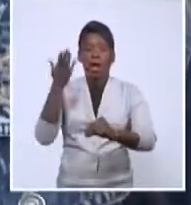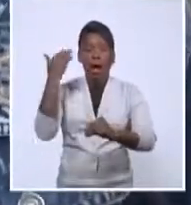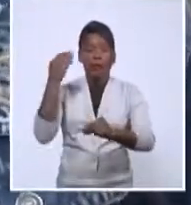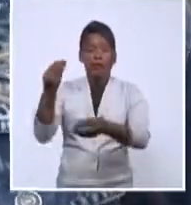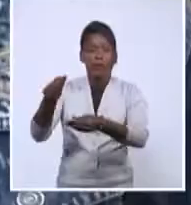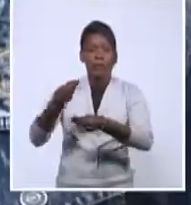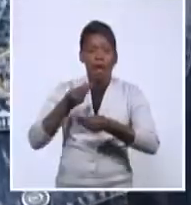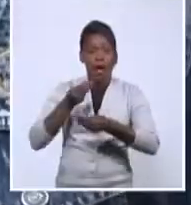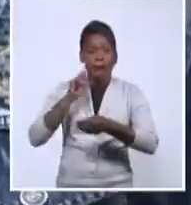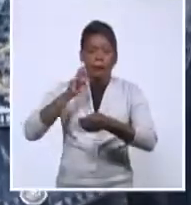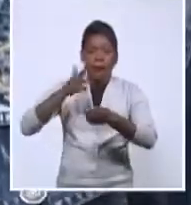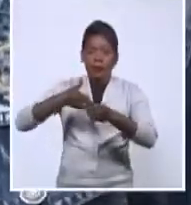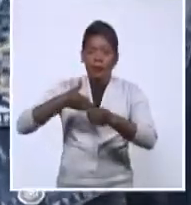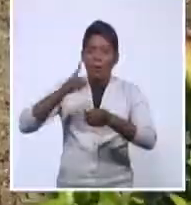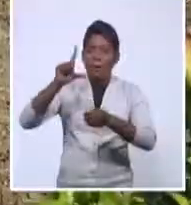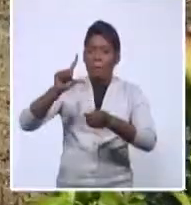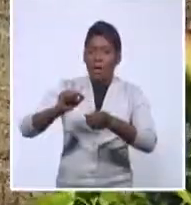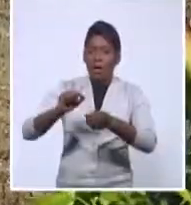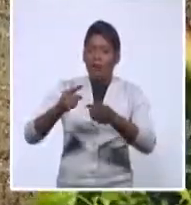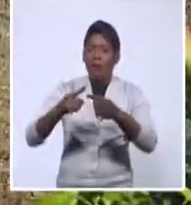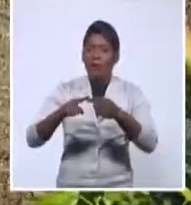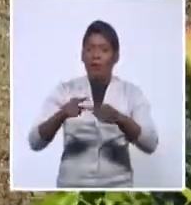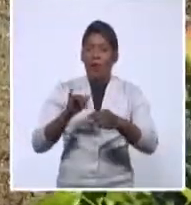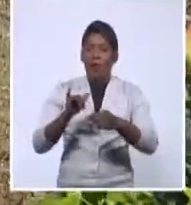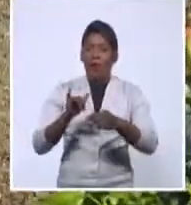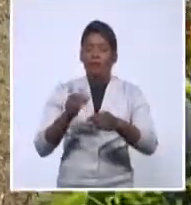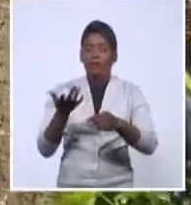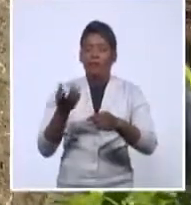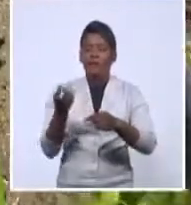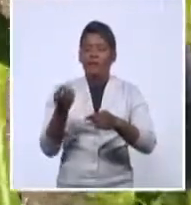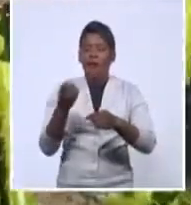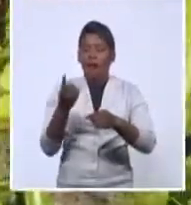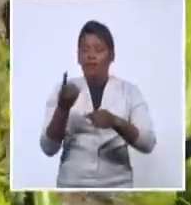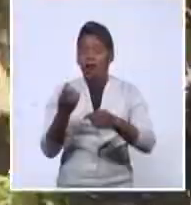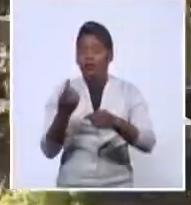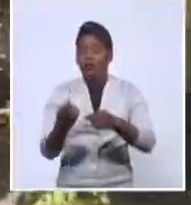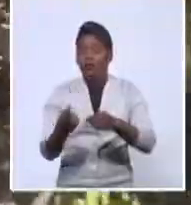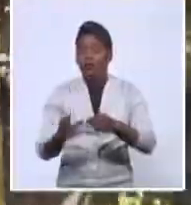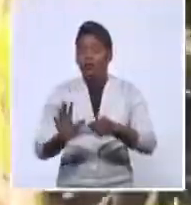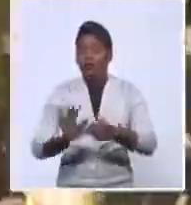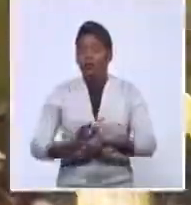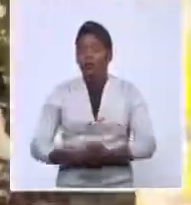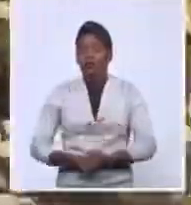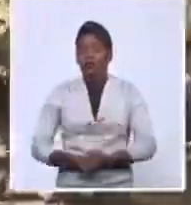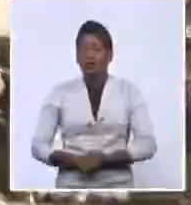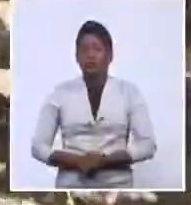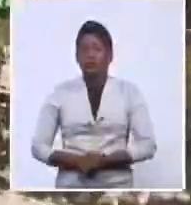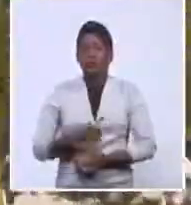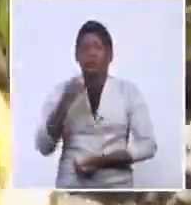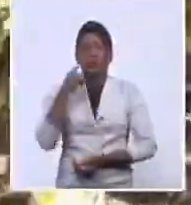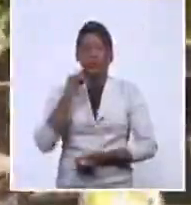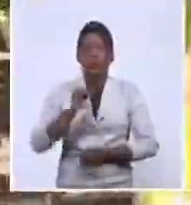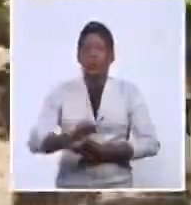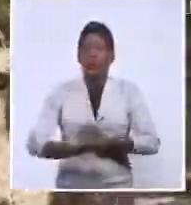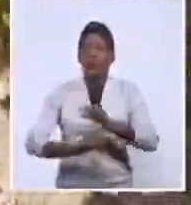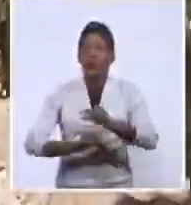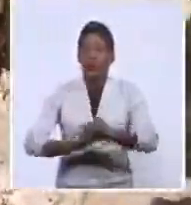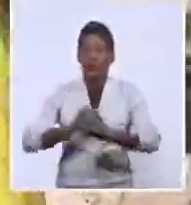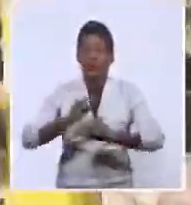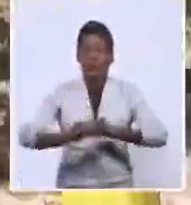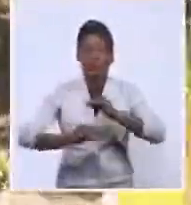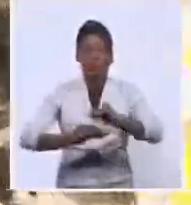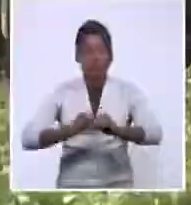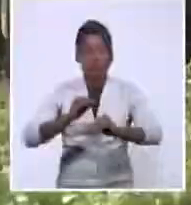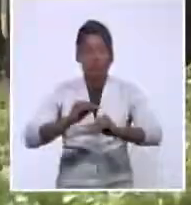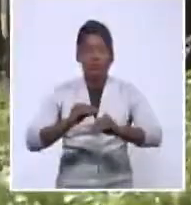era mucho gasto y que no daba casi. Su uso ha posibilitado diversificar las plantaciones y además del tabaco,